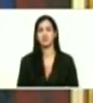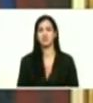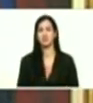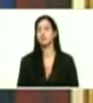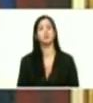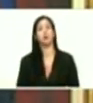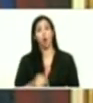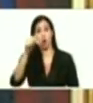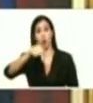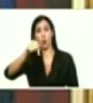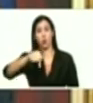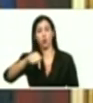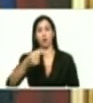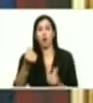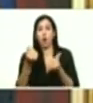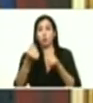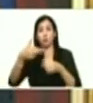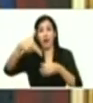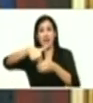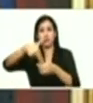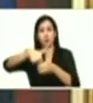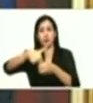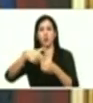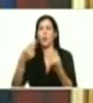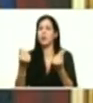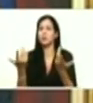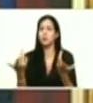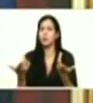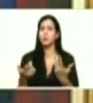hoy por hoy el costo de la gasolina es